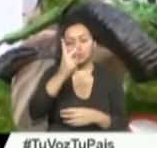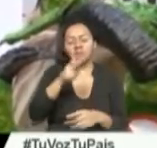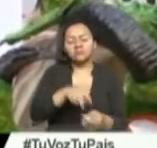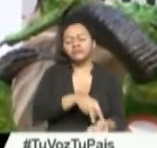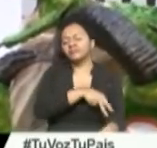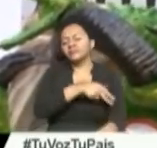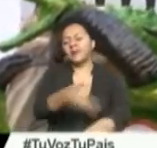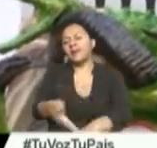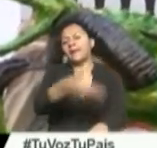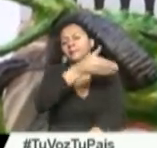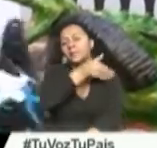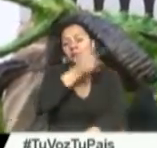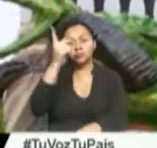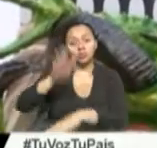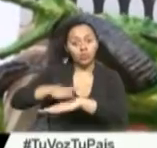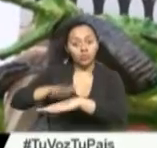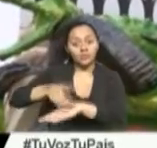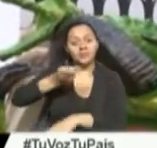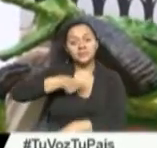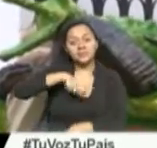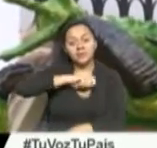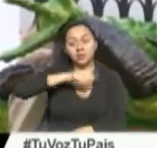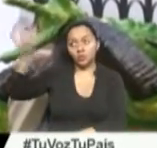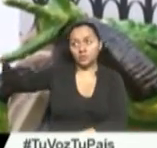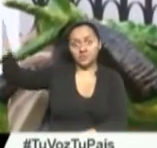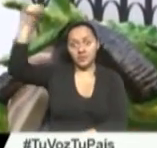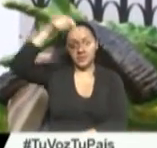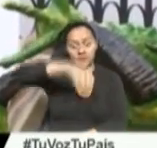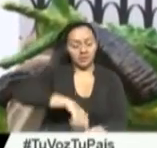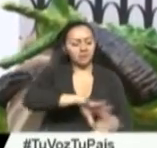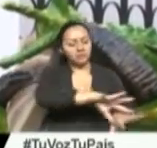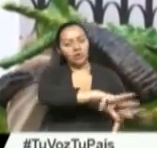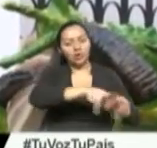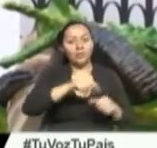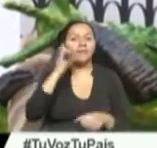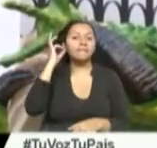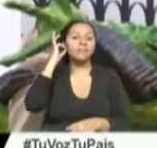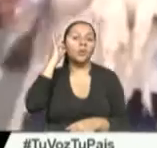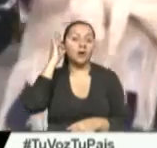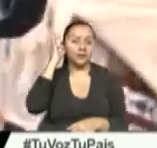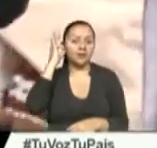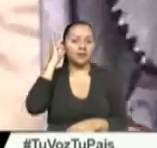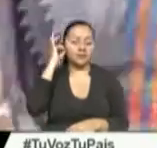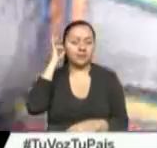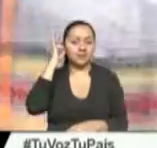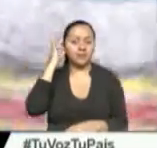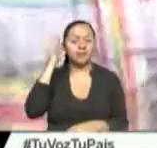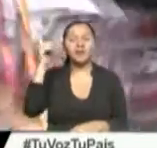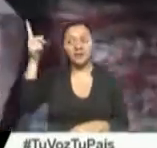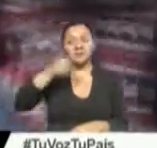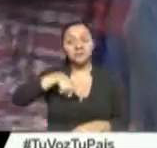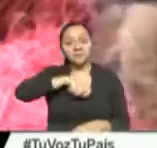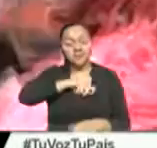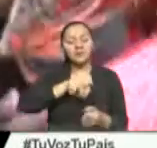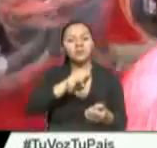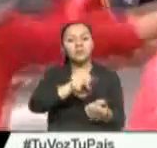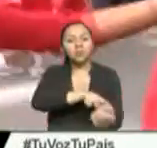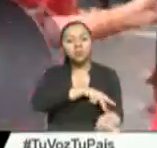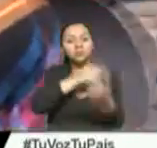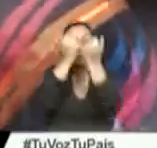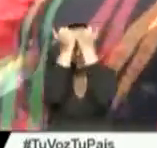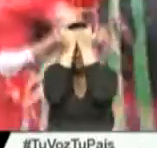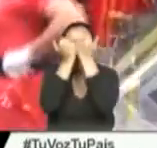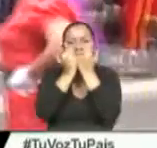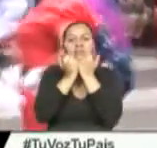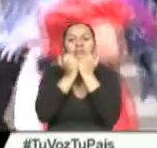antigua que los españoles venían a llevarse a las mujeres de aquí del Ecuador.